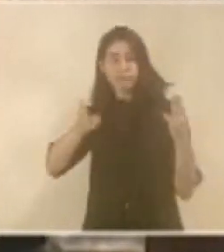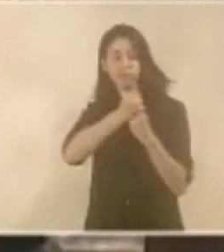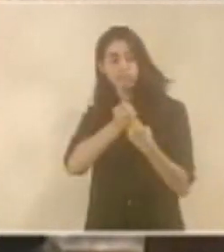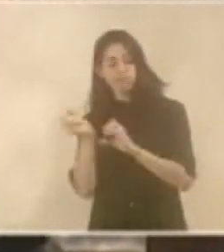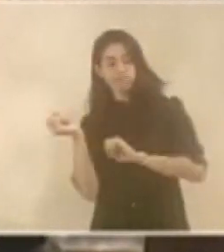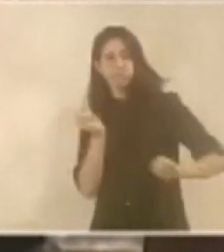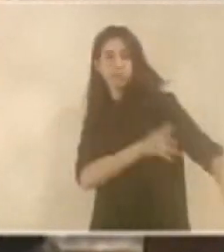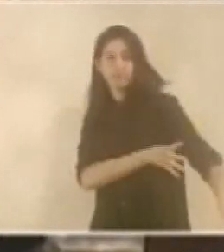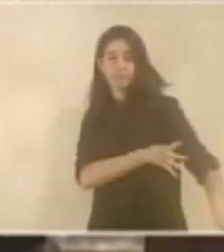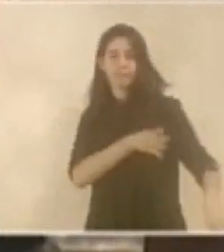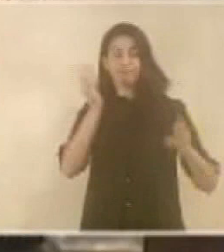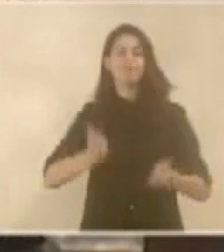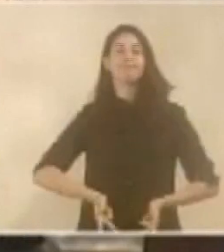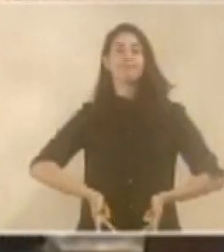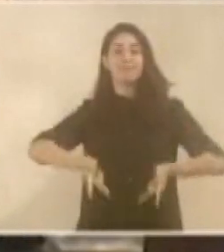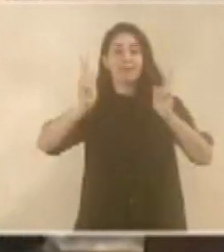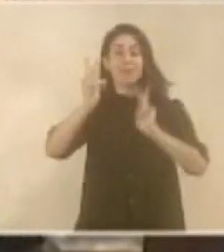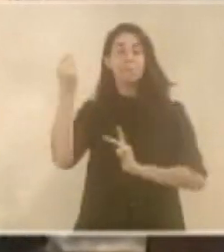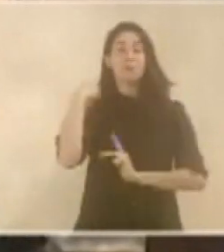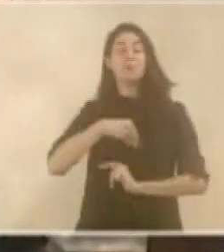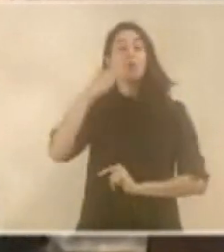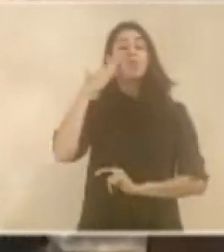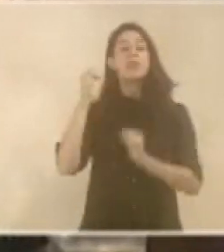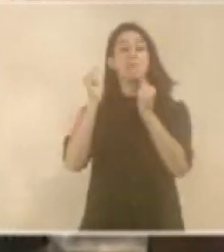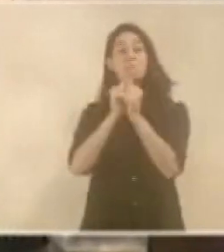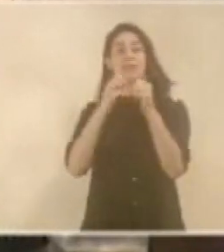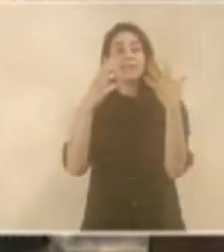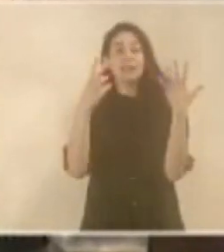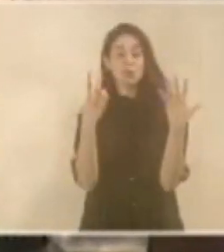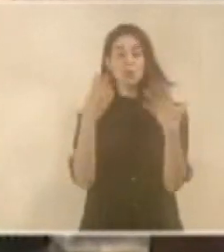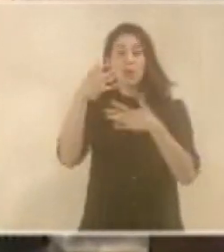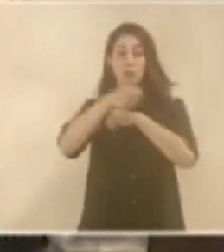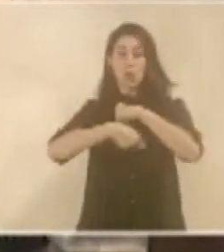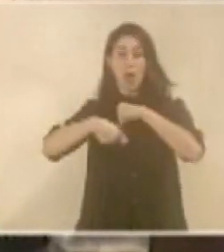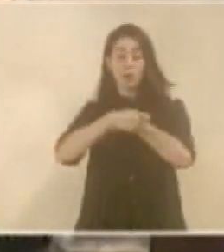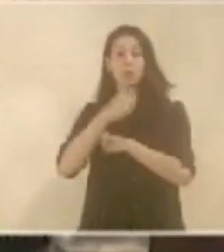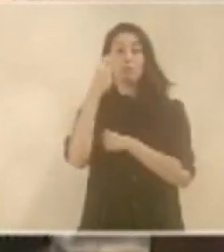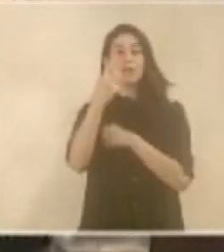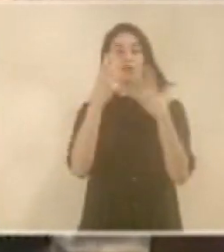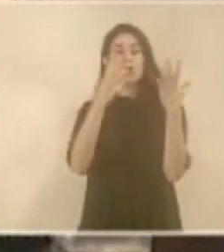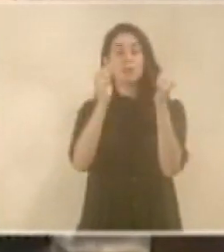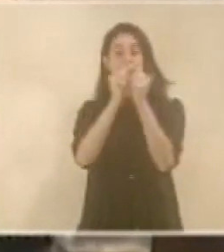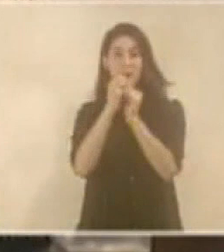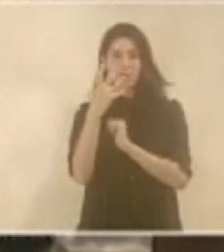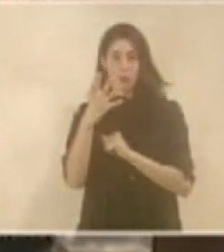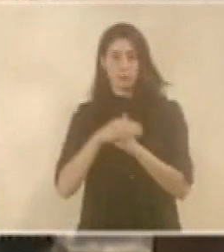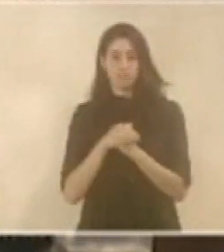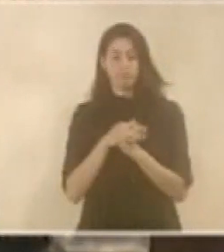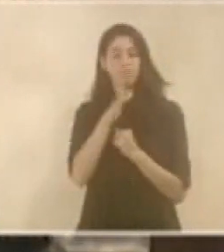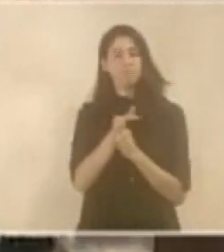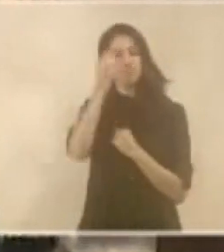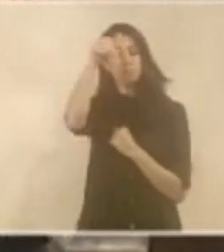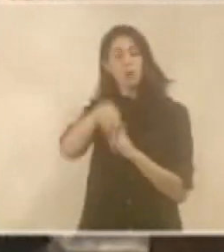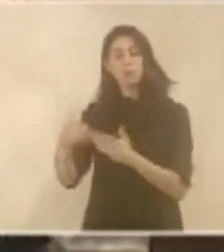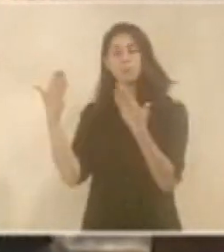vida un 24 de agosto de 1824. Homenajeamos hoy también a todos aquellos que a lo